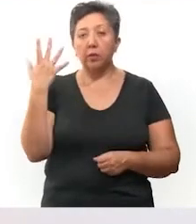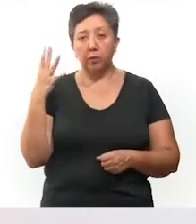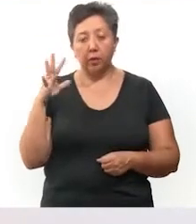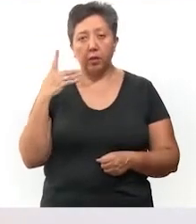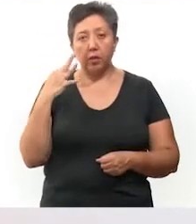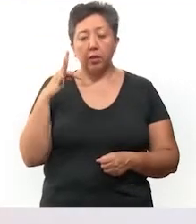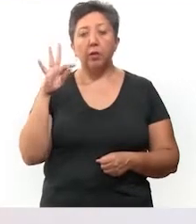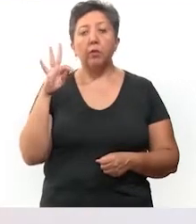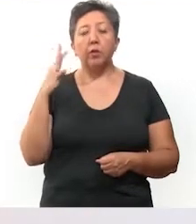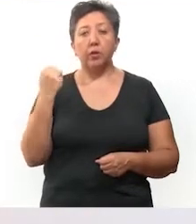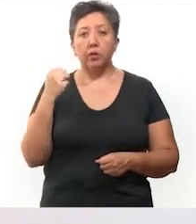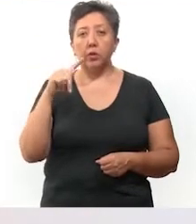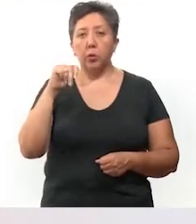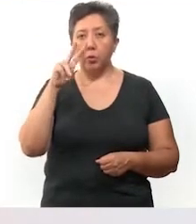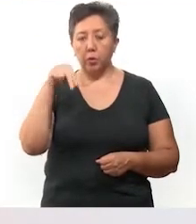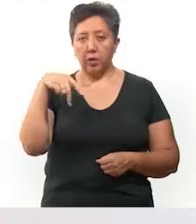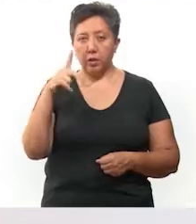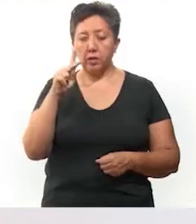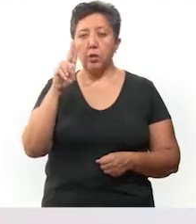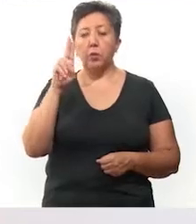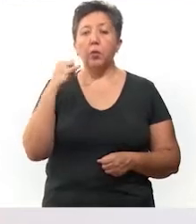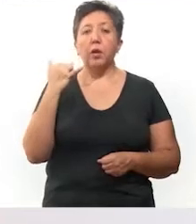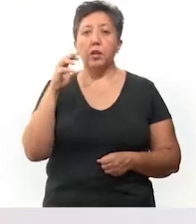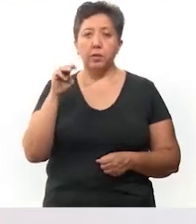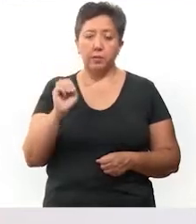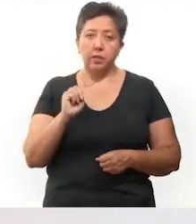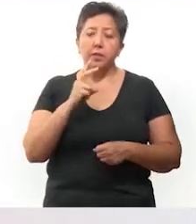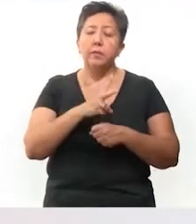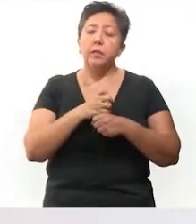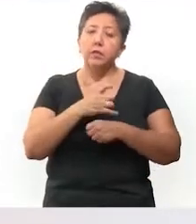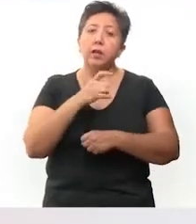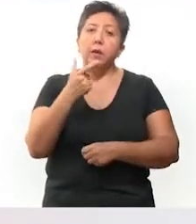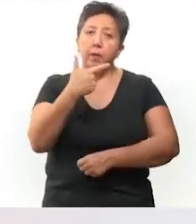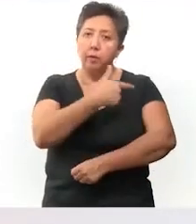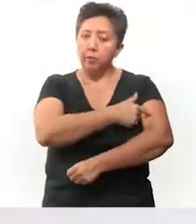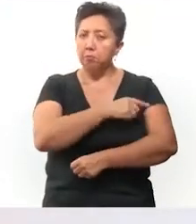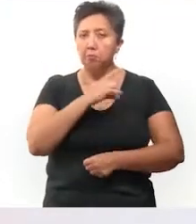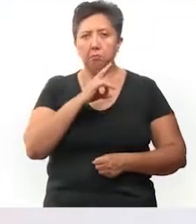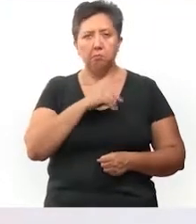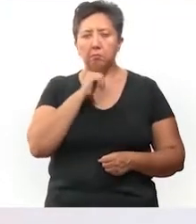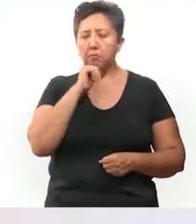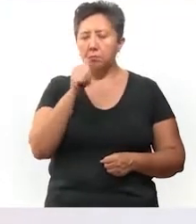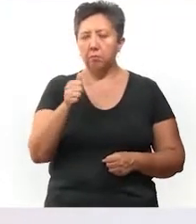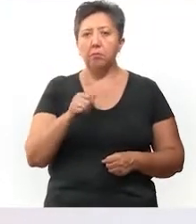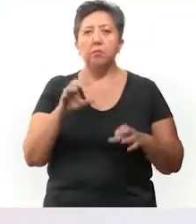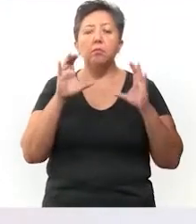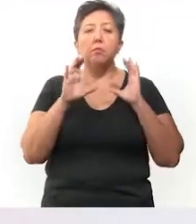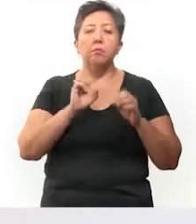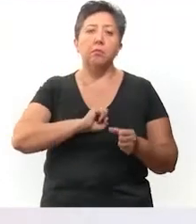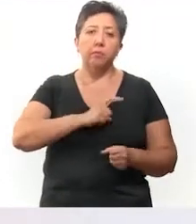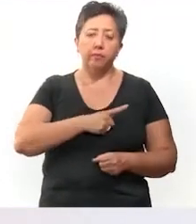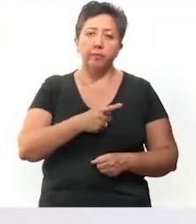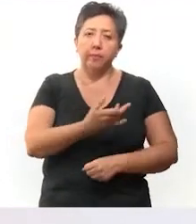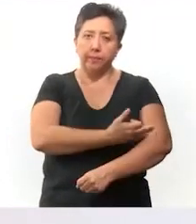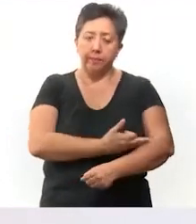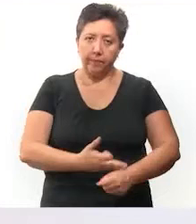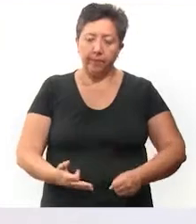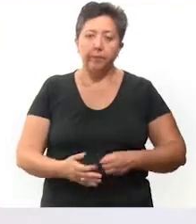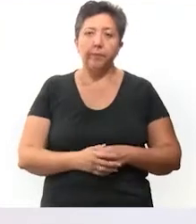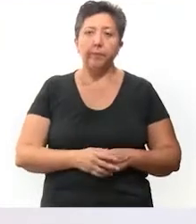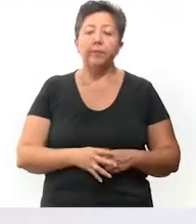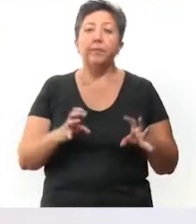40 a 49 años en Tuncás y Guayma. Los invitamos a vacunarse sin temor para proteger nuestra salud y la de nuestras